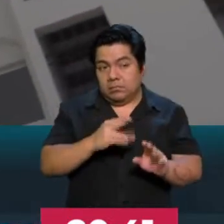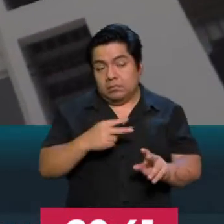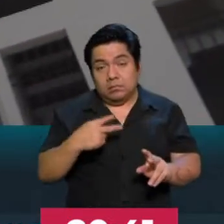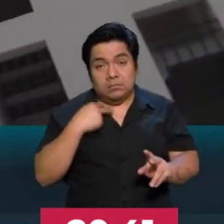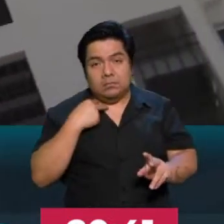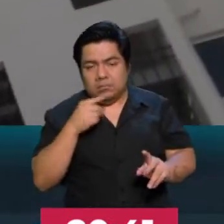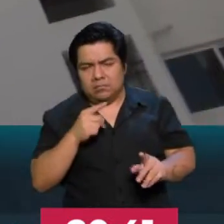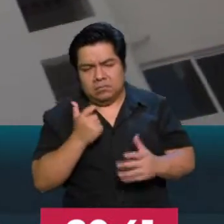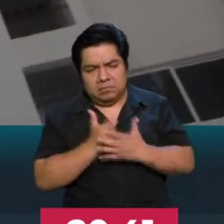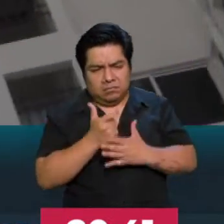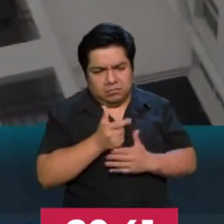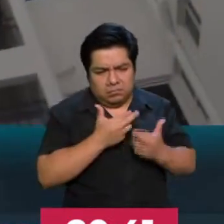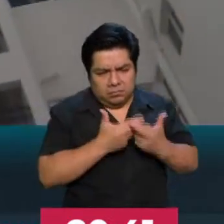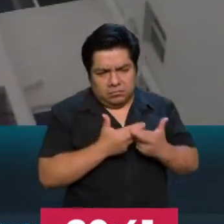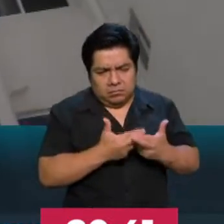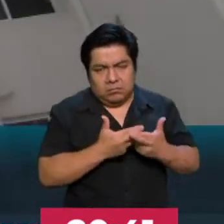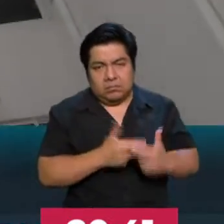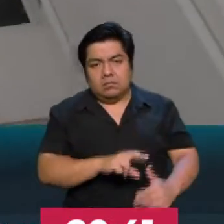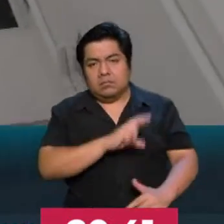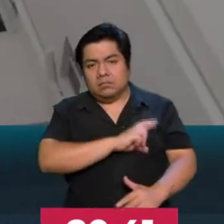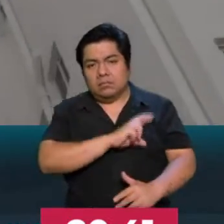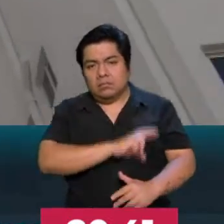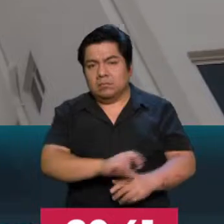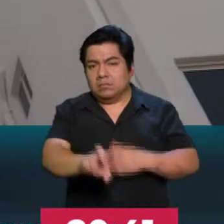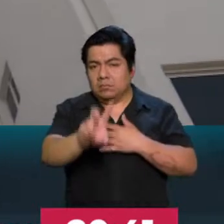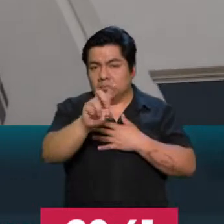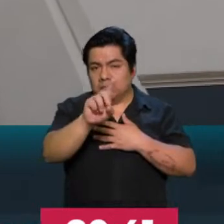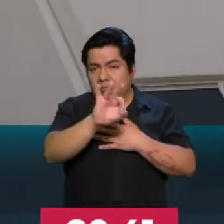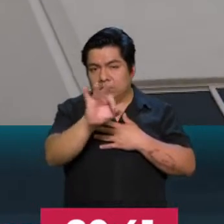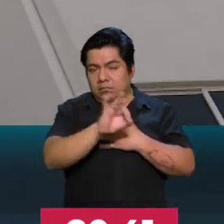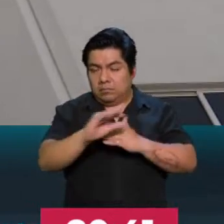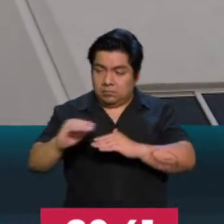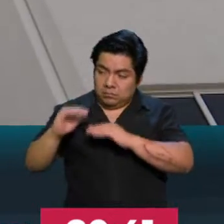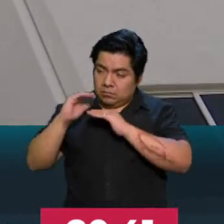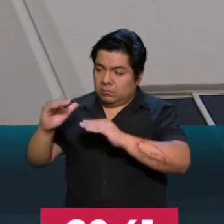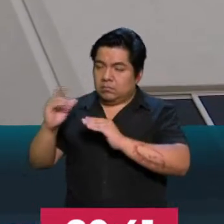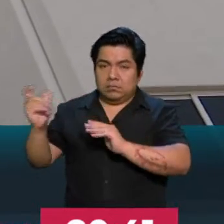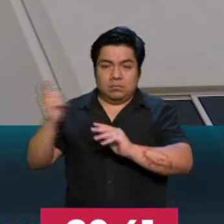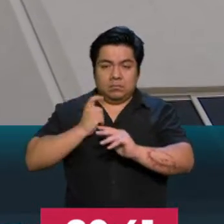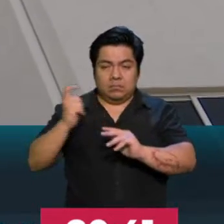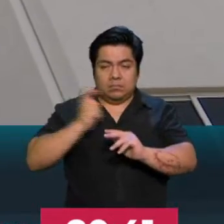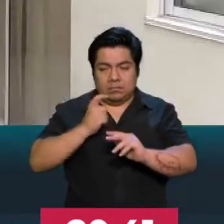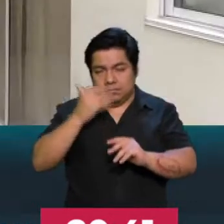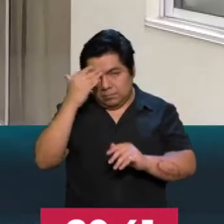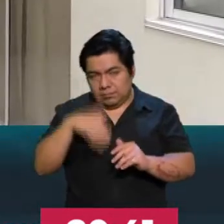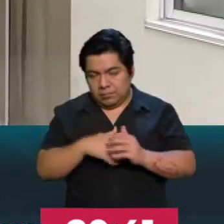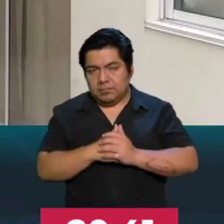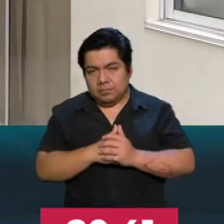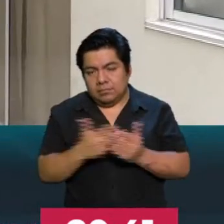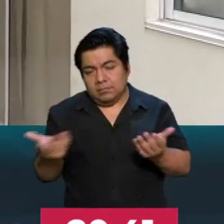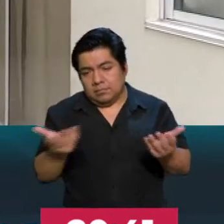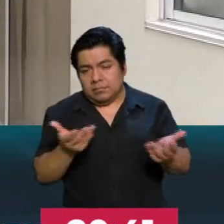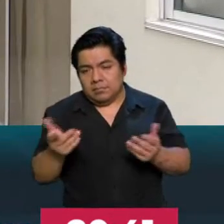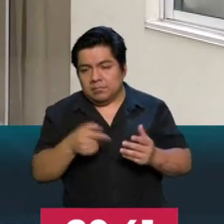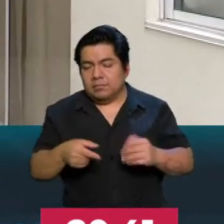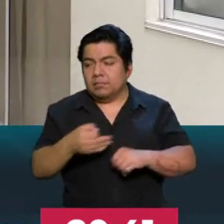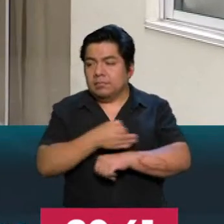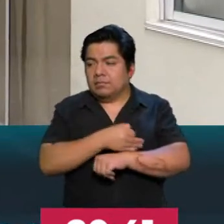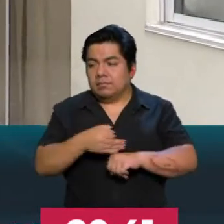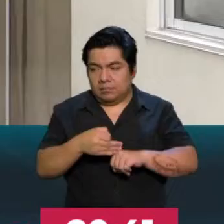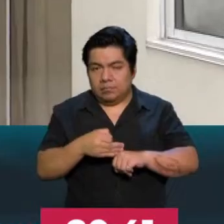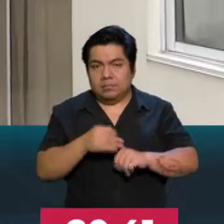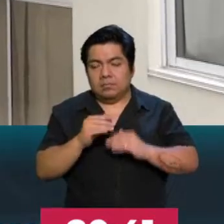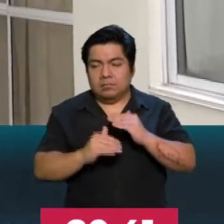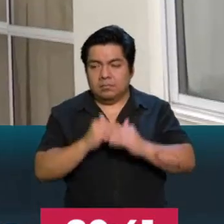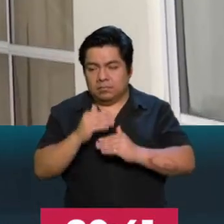pagar la renta, que la renta no supere el 30% del ingreso, idealmente del ingreso familiar, como